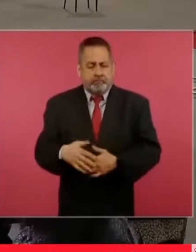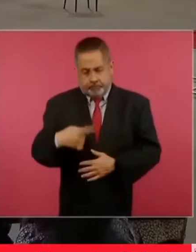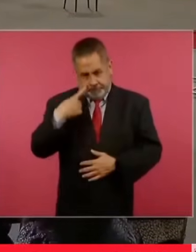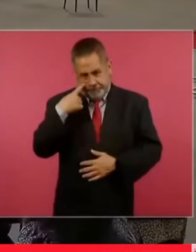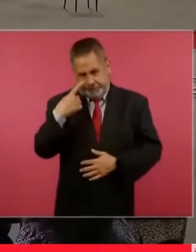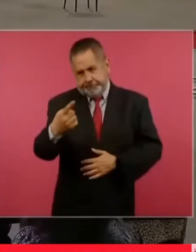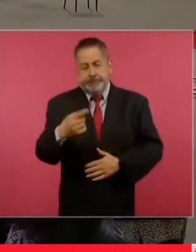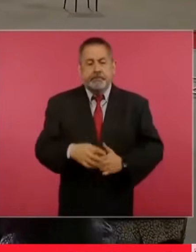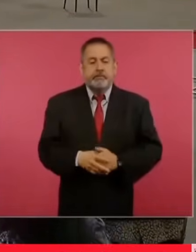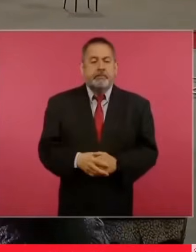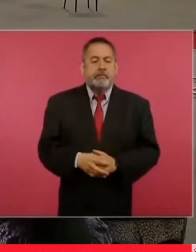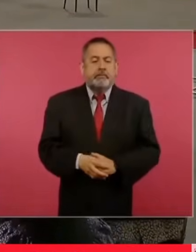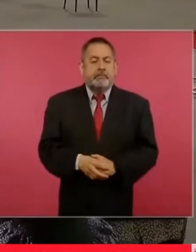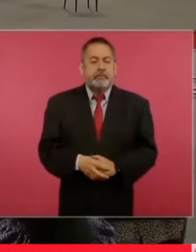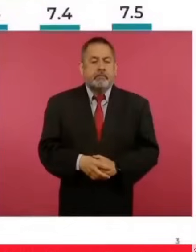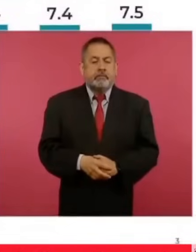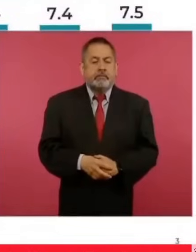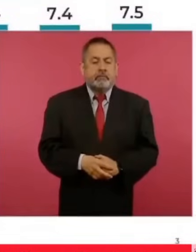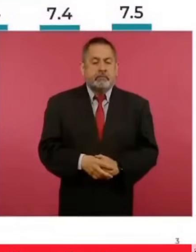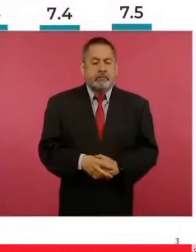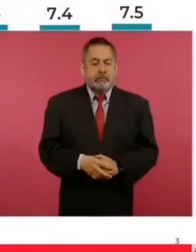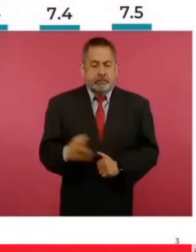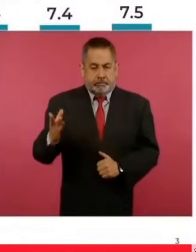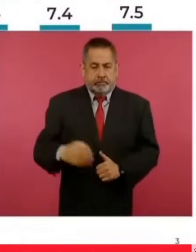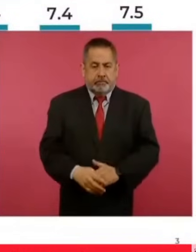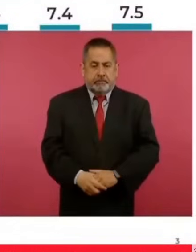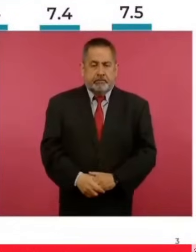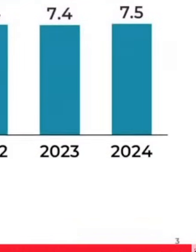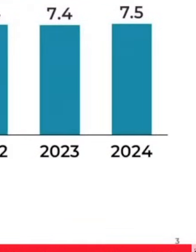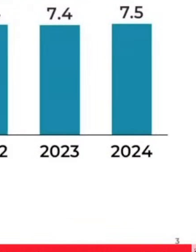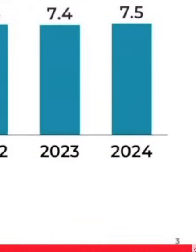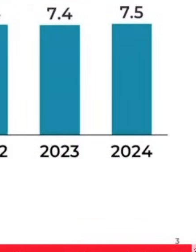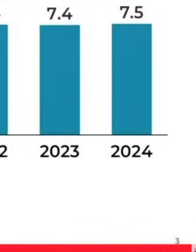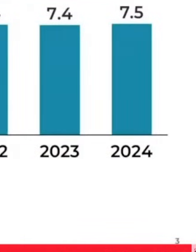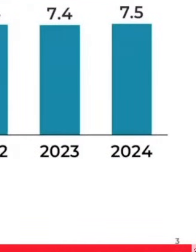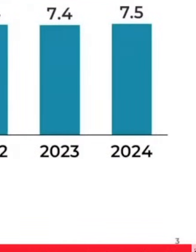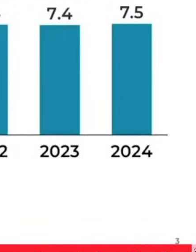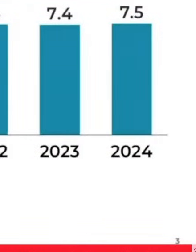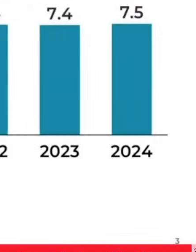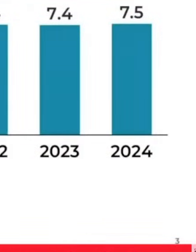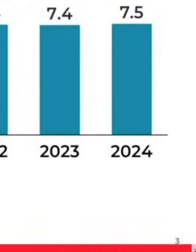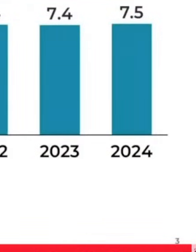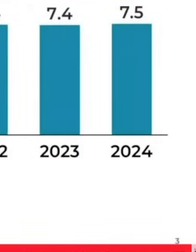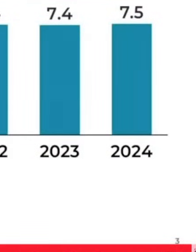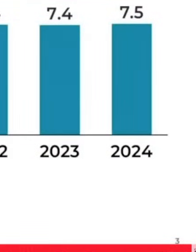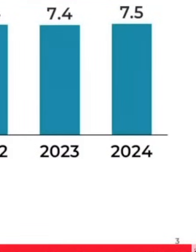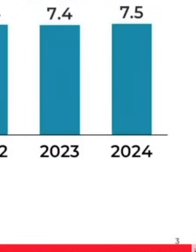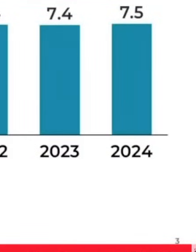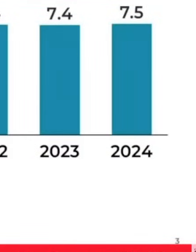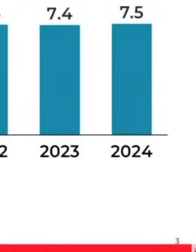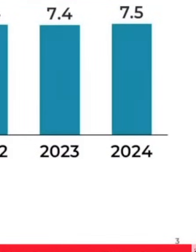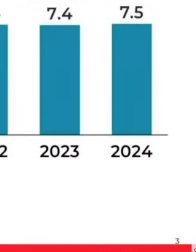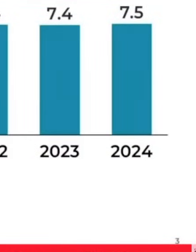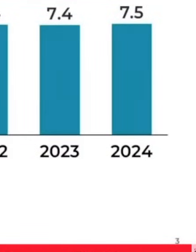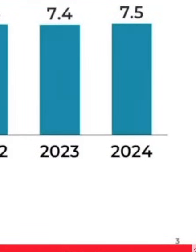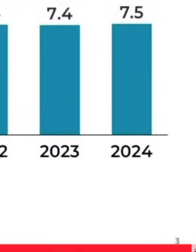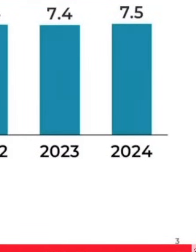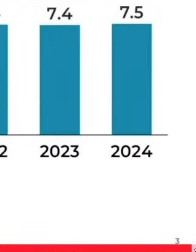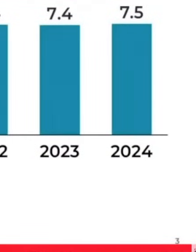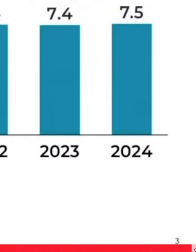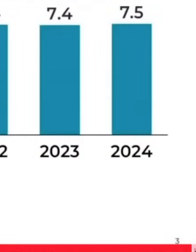Miren las reservas, cómo cayeron hasta el inicio de nuestra